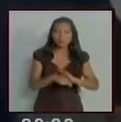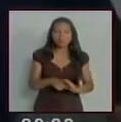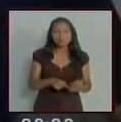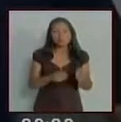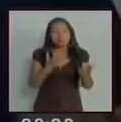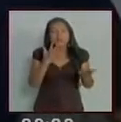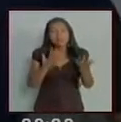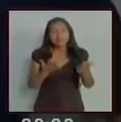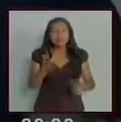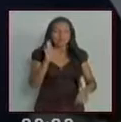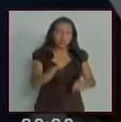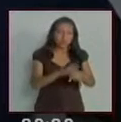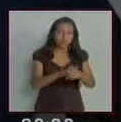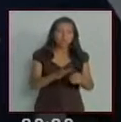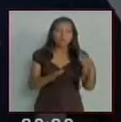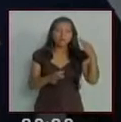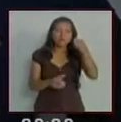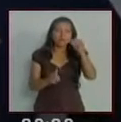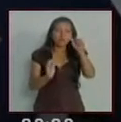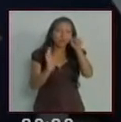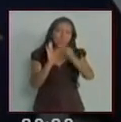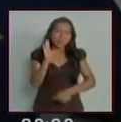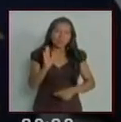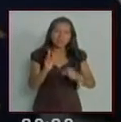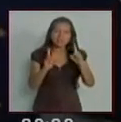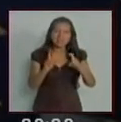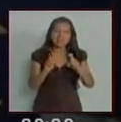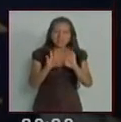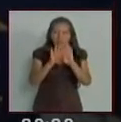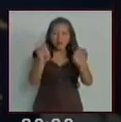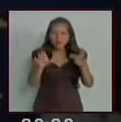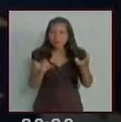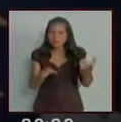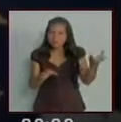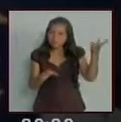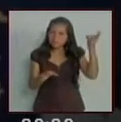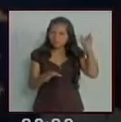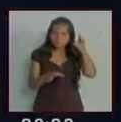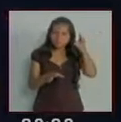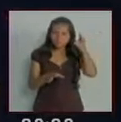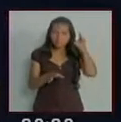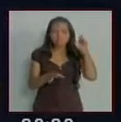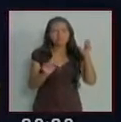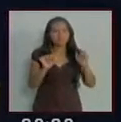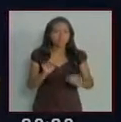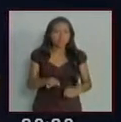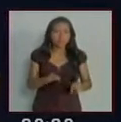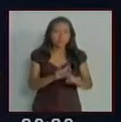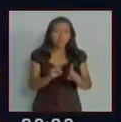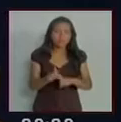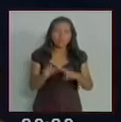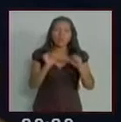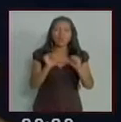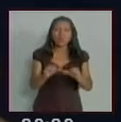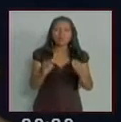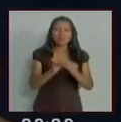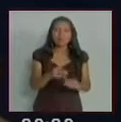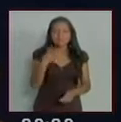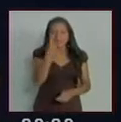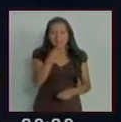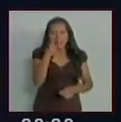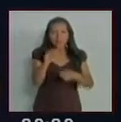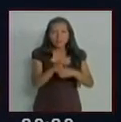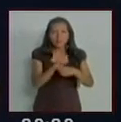las los implantes cocleares, ¿no? Y dar una continuidad, ¿no? O sea, hacer la estimulación del